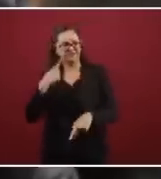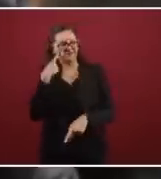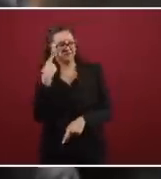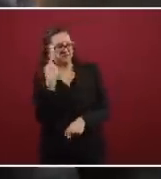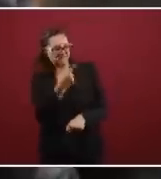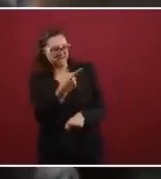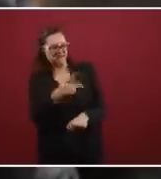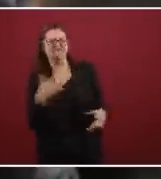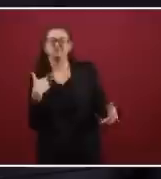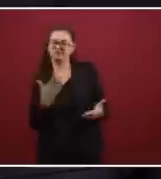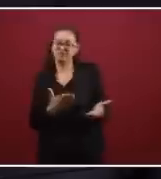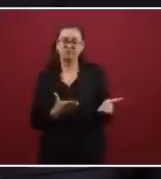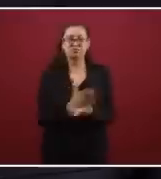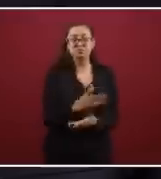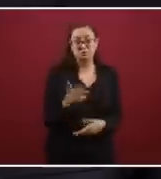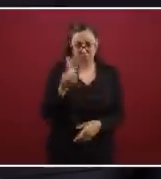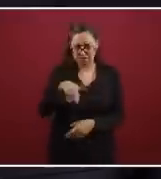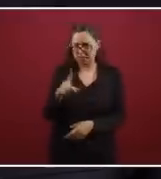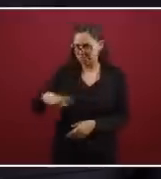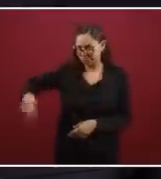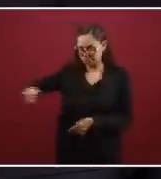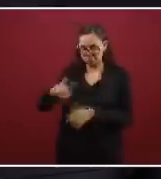metieron a la marcha, que no tenían nada que ver.